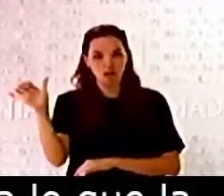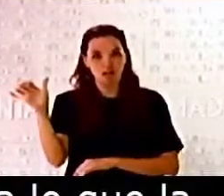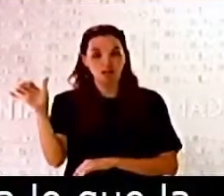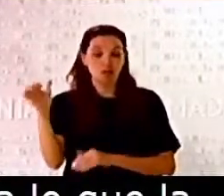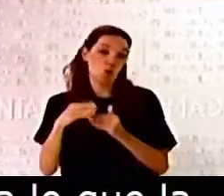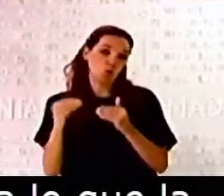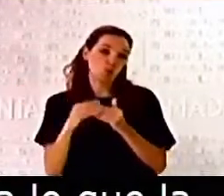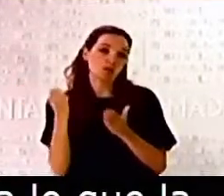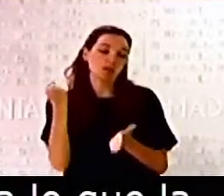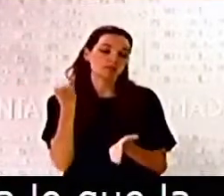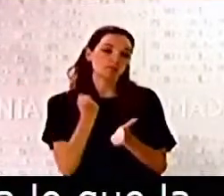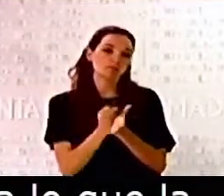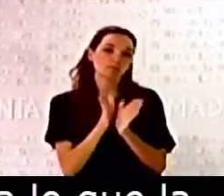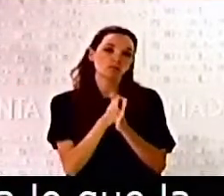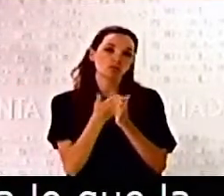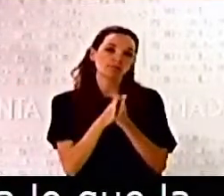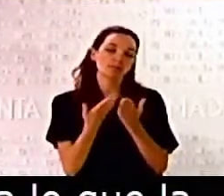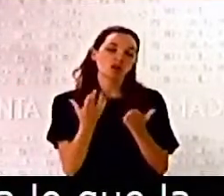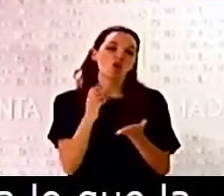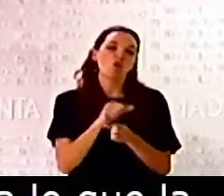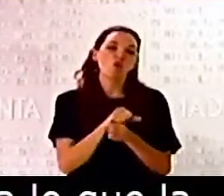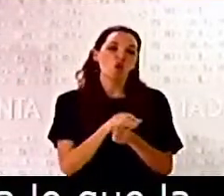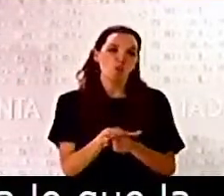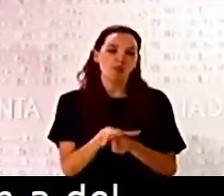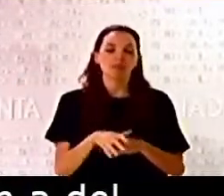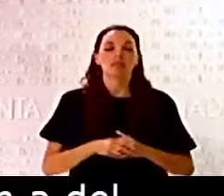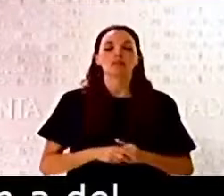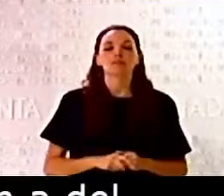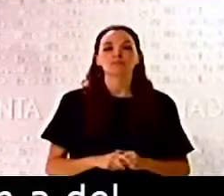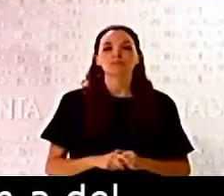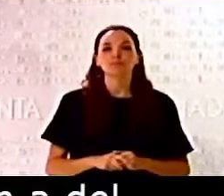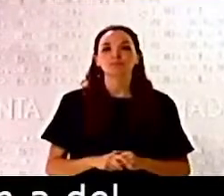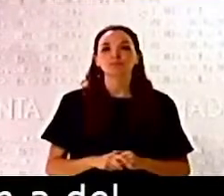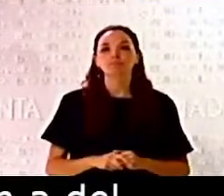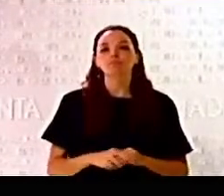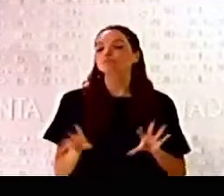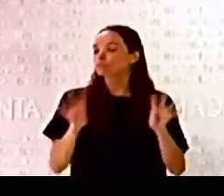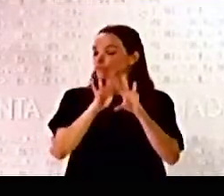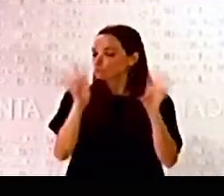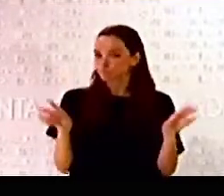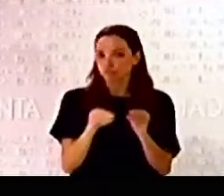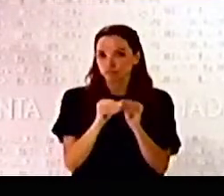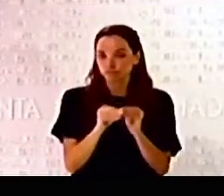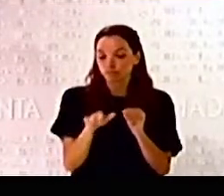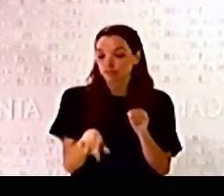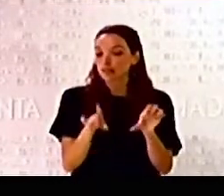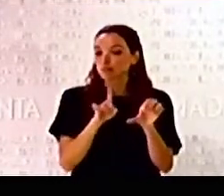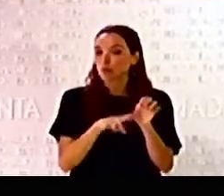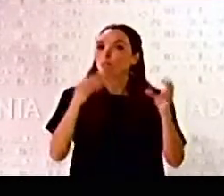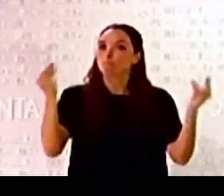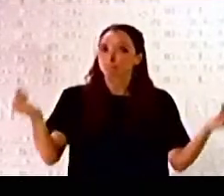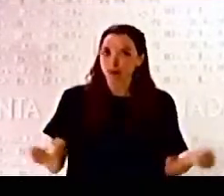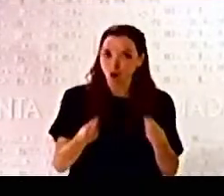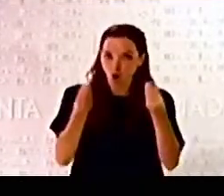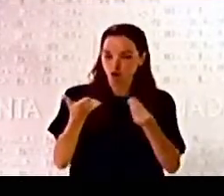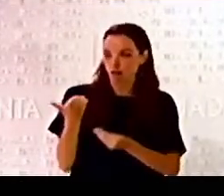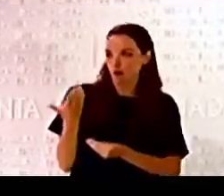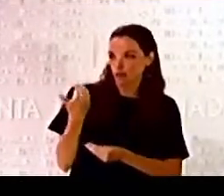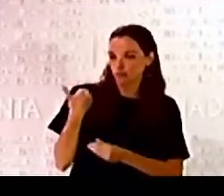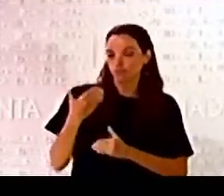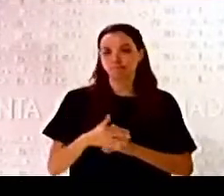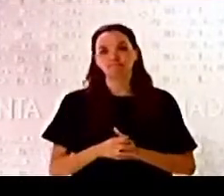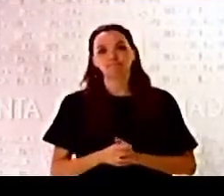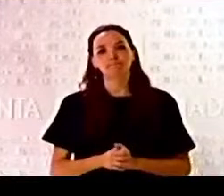del pasaporte COVID. Como conclusión, Extremadura está mejor que estaba.